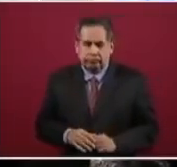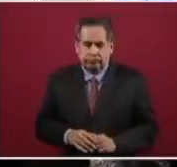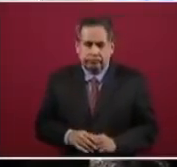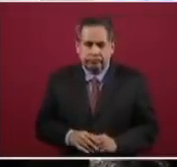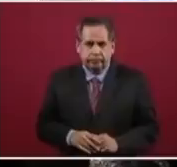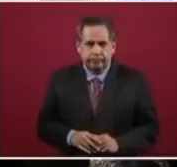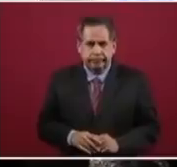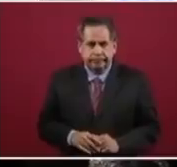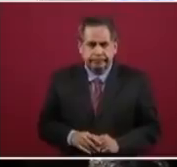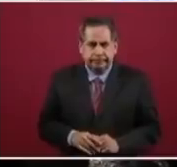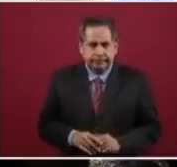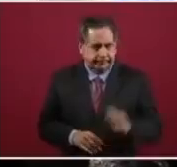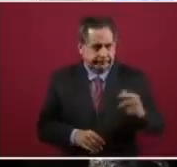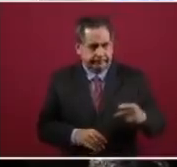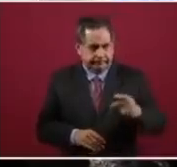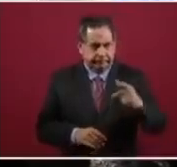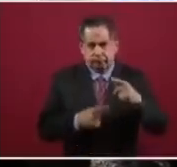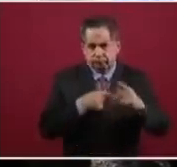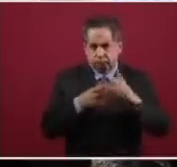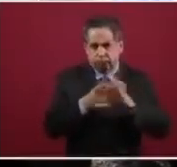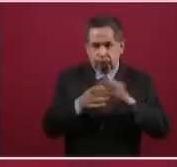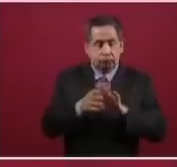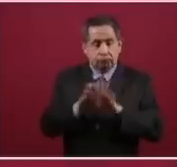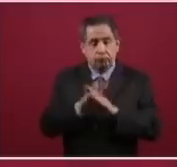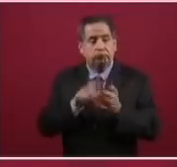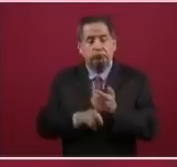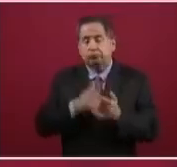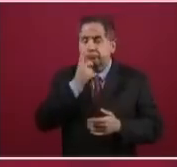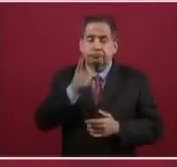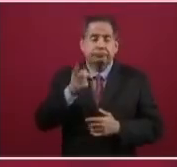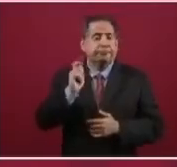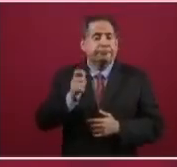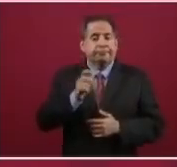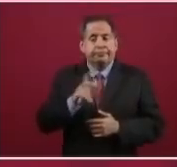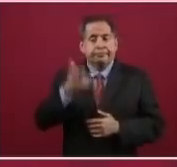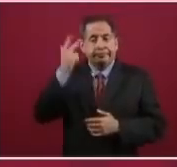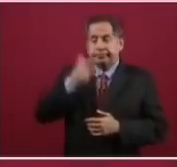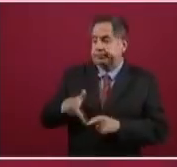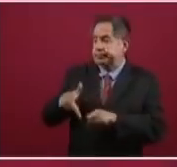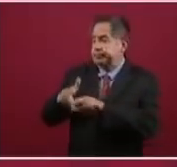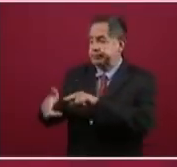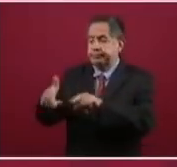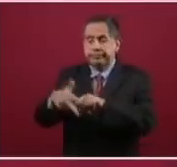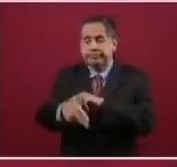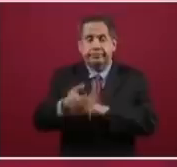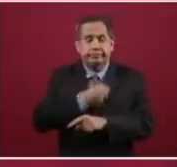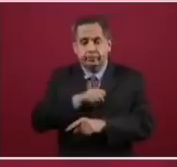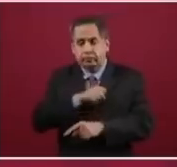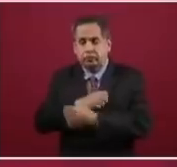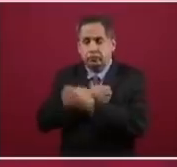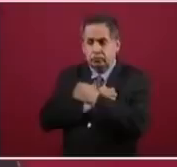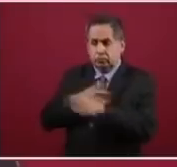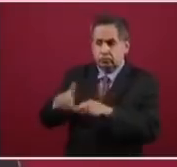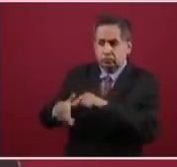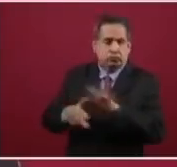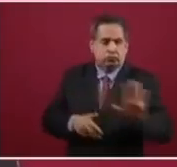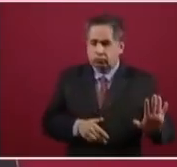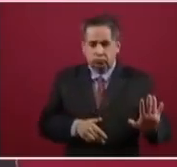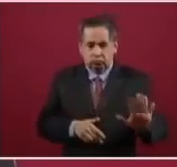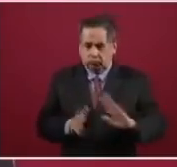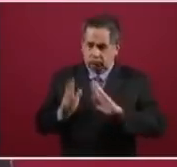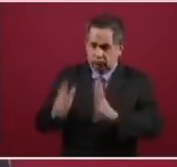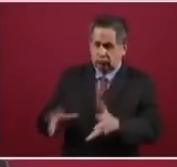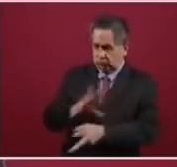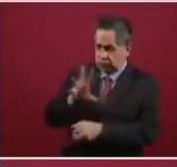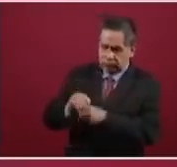en la pregunta también se hacía referencia que se había habido recortes a salud y educación salud y educación no tiene ningún